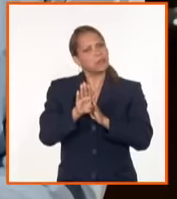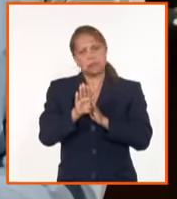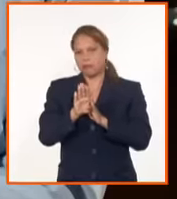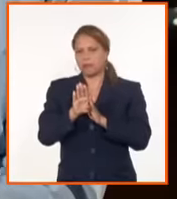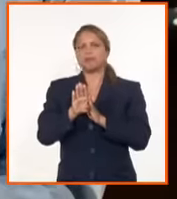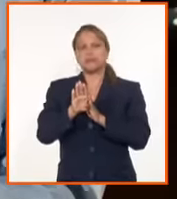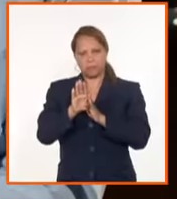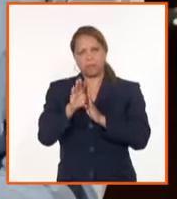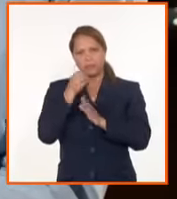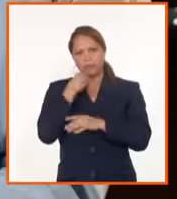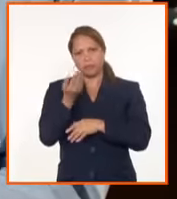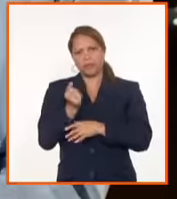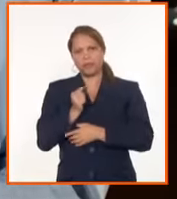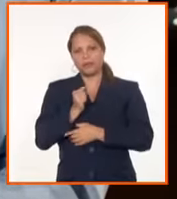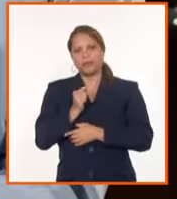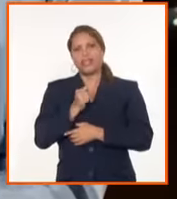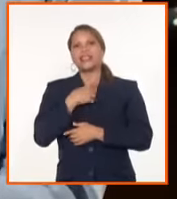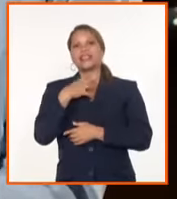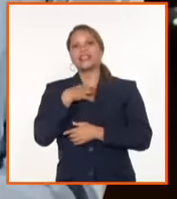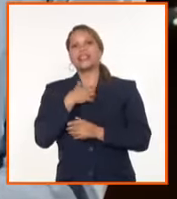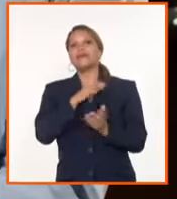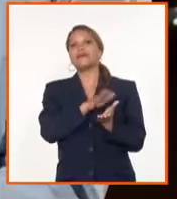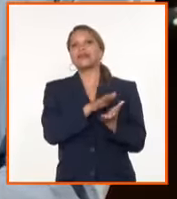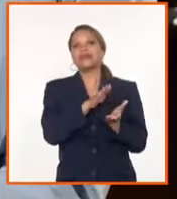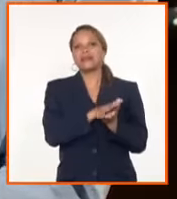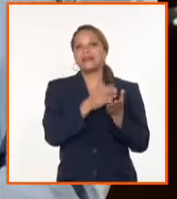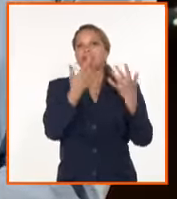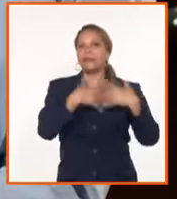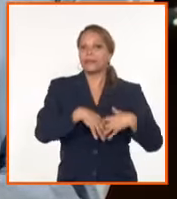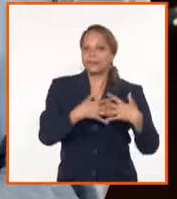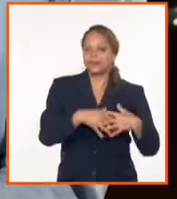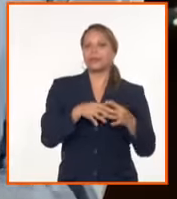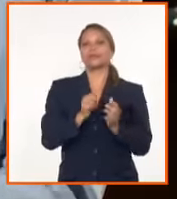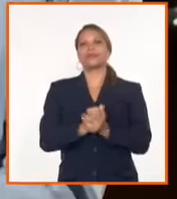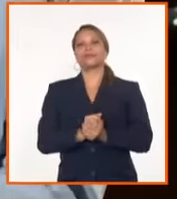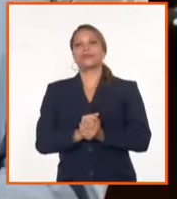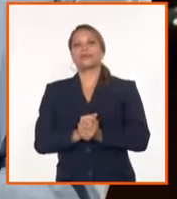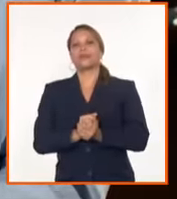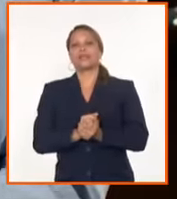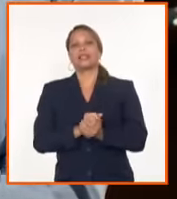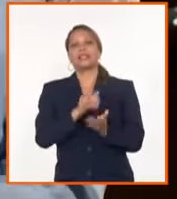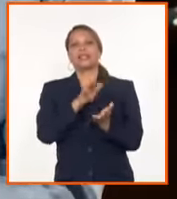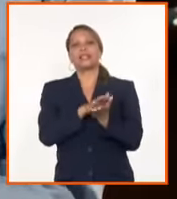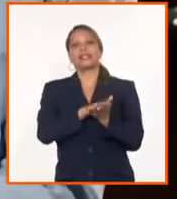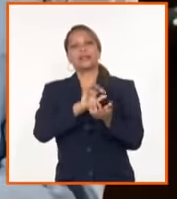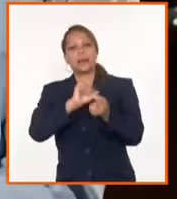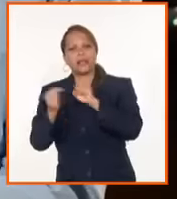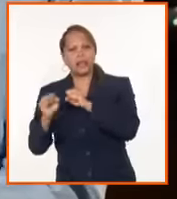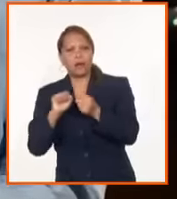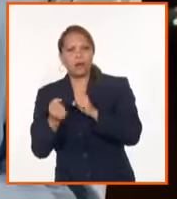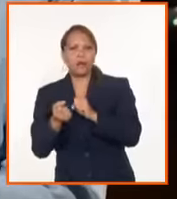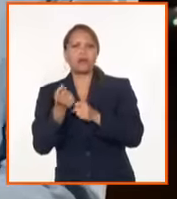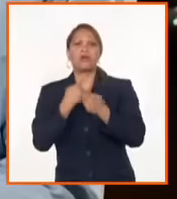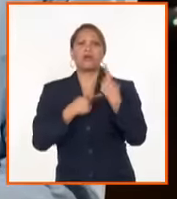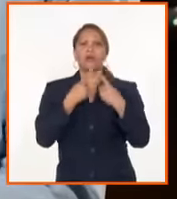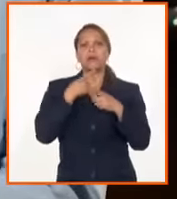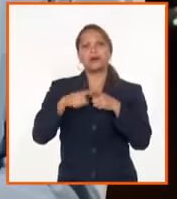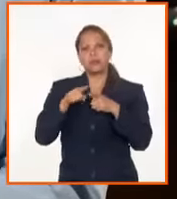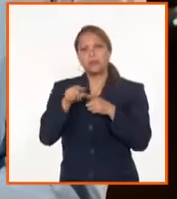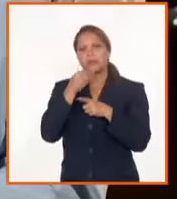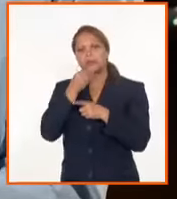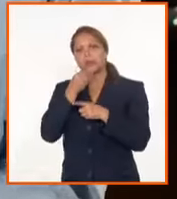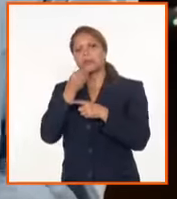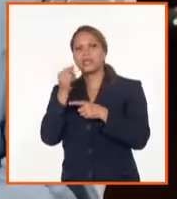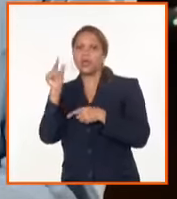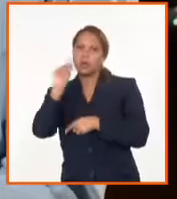sí se puede salir. Hay reservas de productividad, hay reservas de ahorro, hay cosas que se pueden hacer con un mínimo de